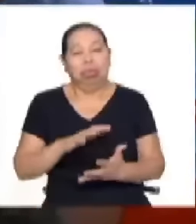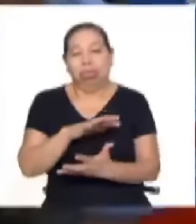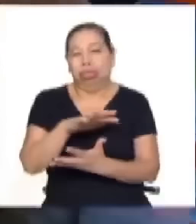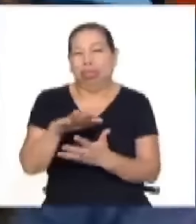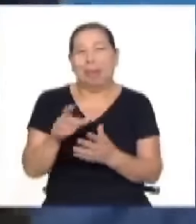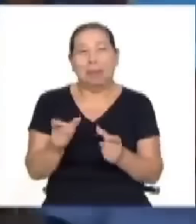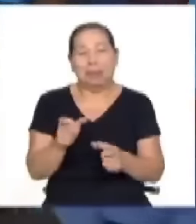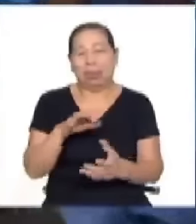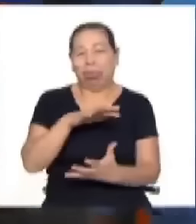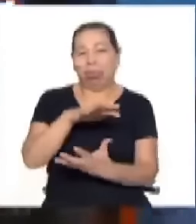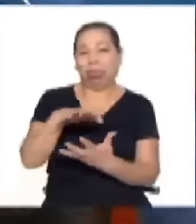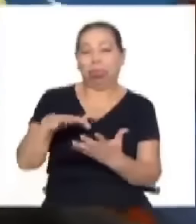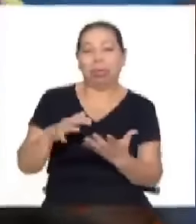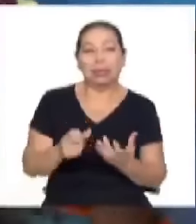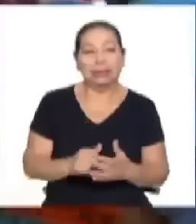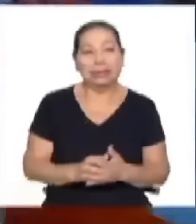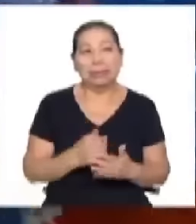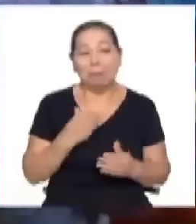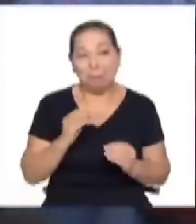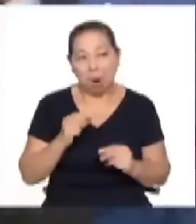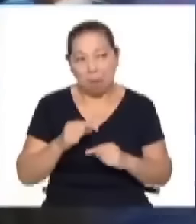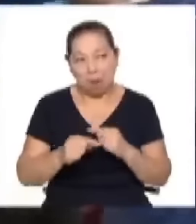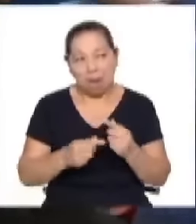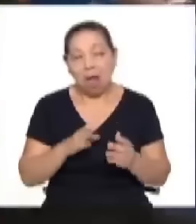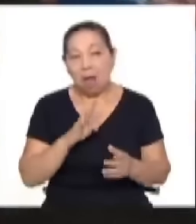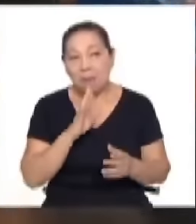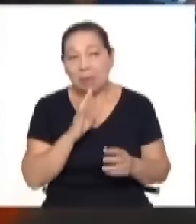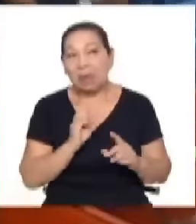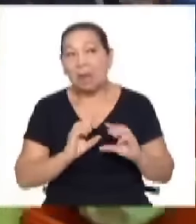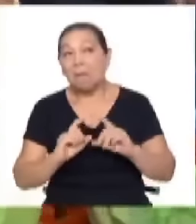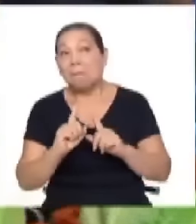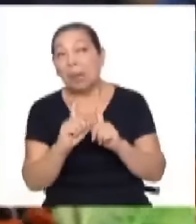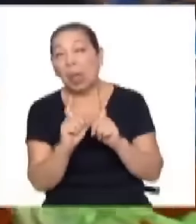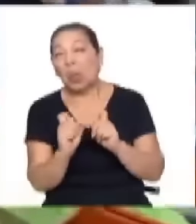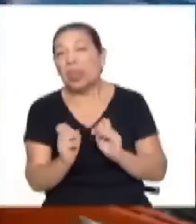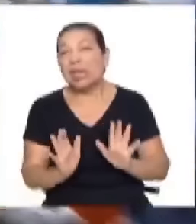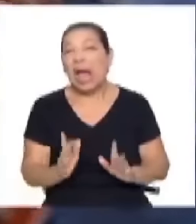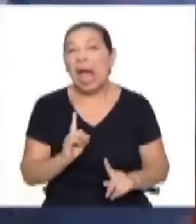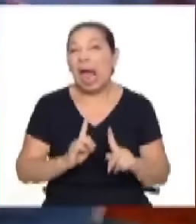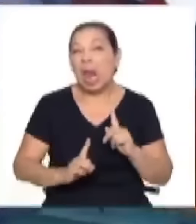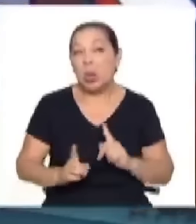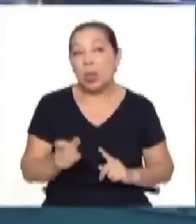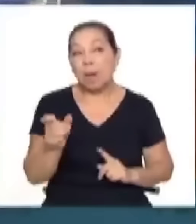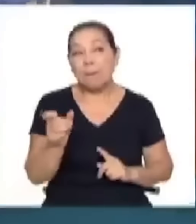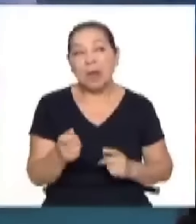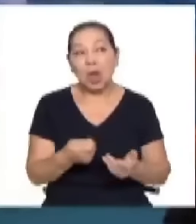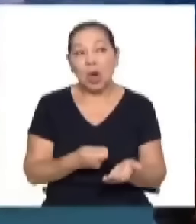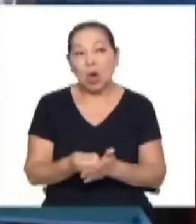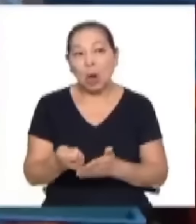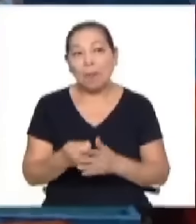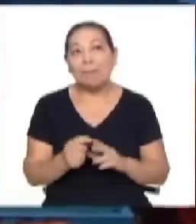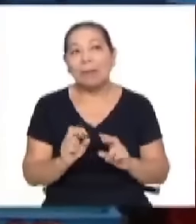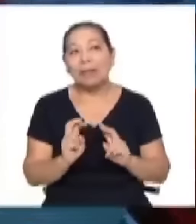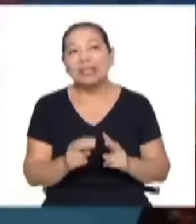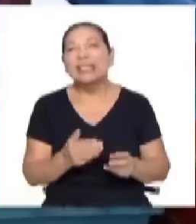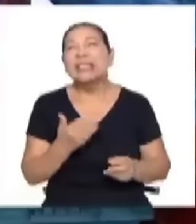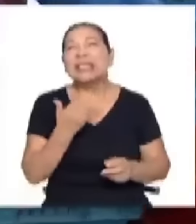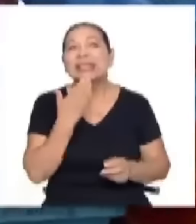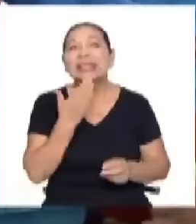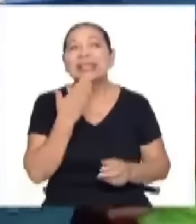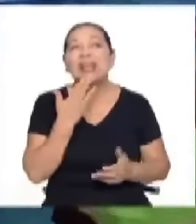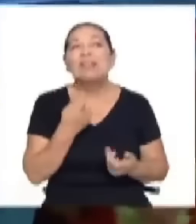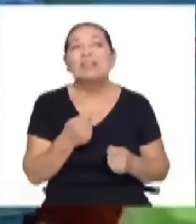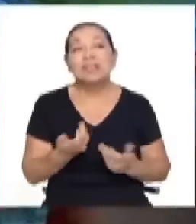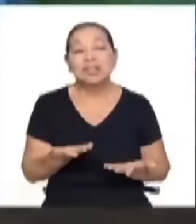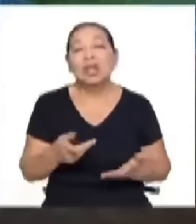desorden, vamos igual a tratar de avanzar y conversar también con algunos de los compradores para ver qué cosa es